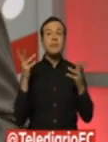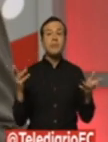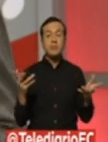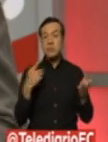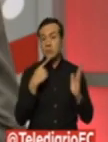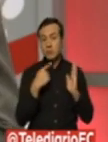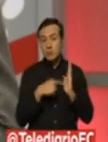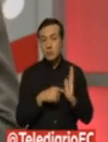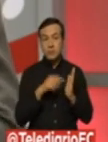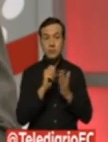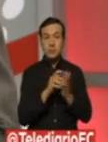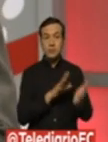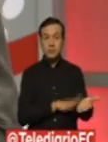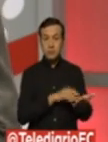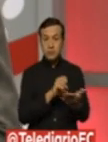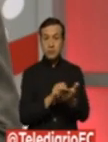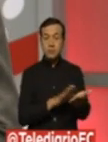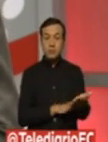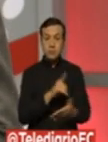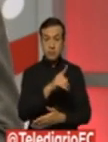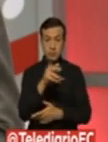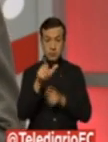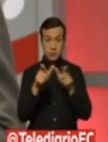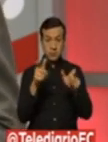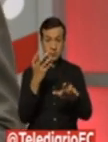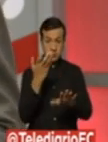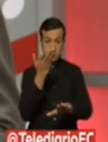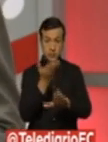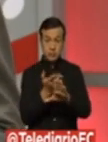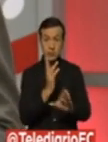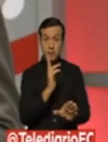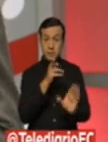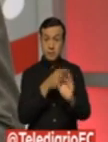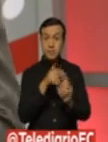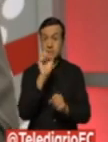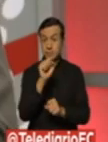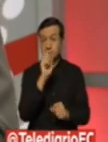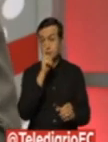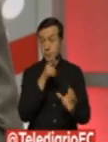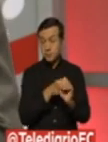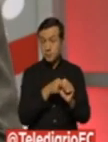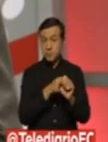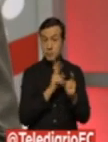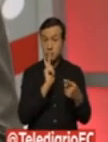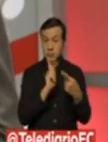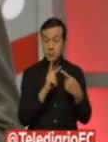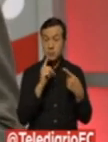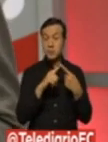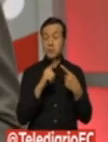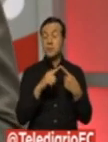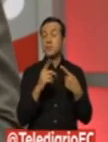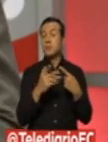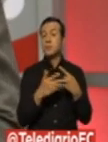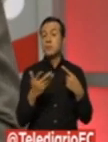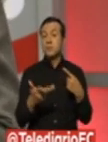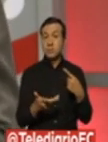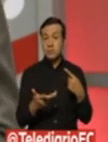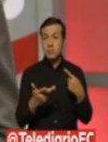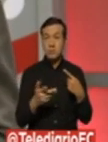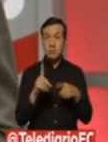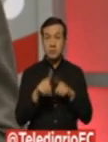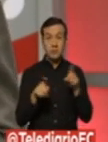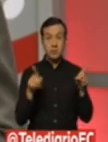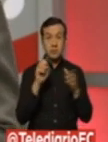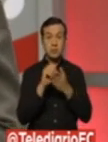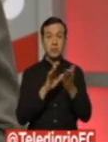decir los proyectos que quieran postular para este premio podrán participar en este componente en este eje a